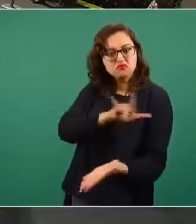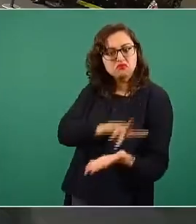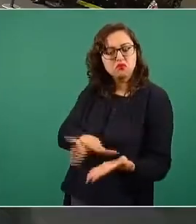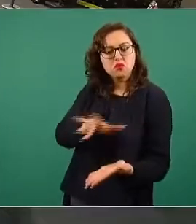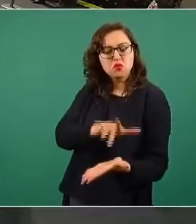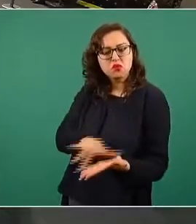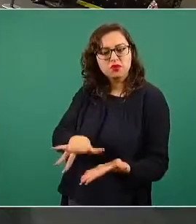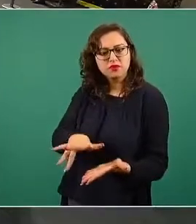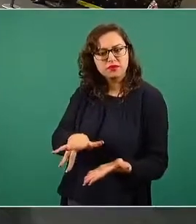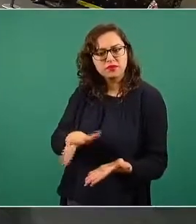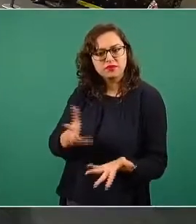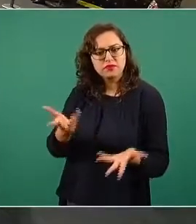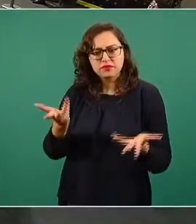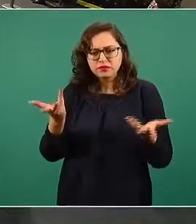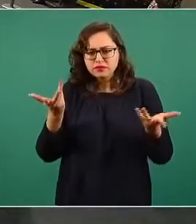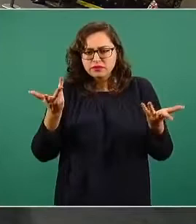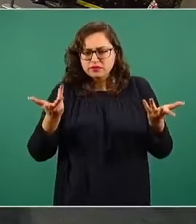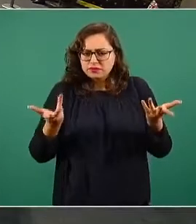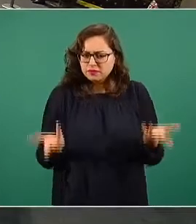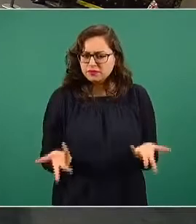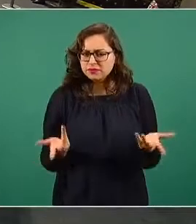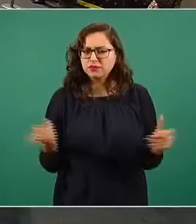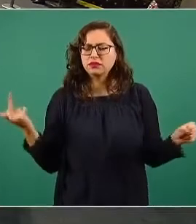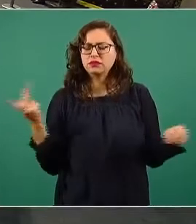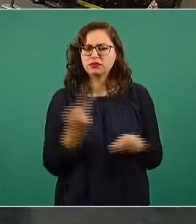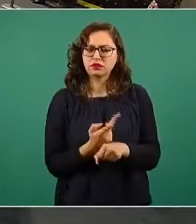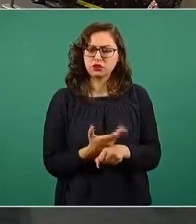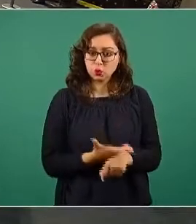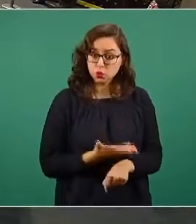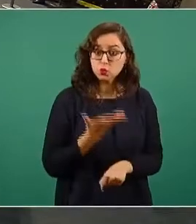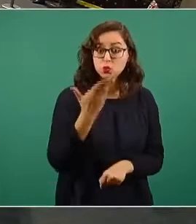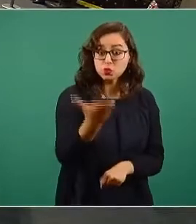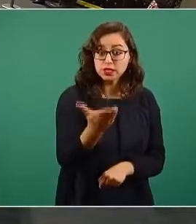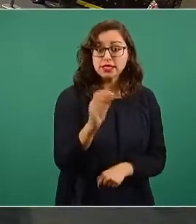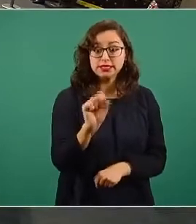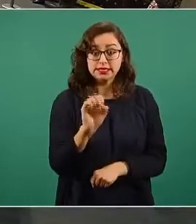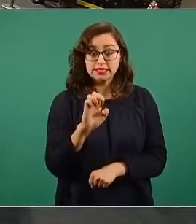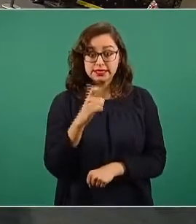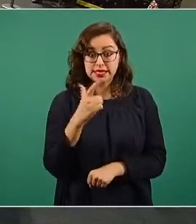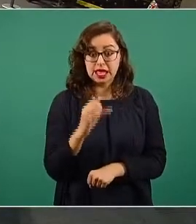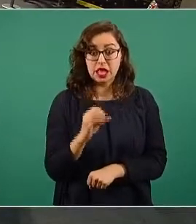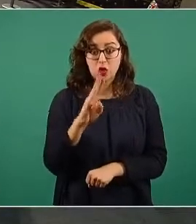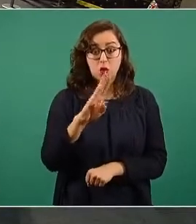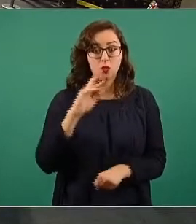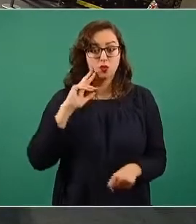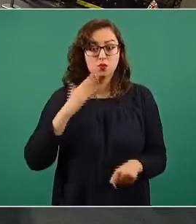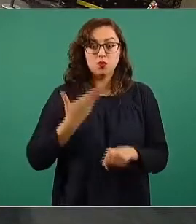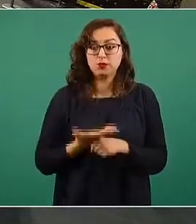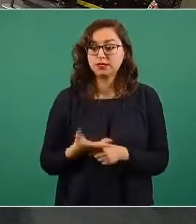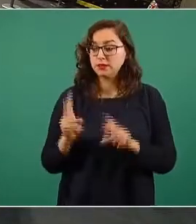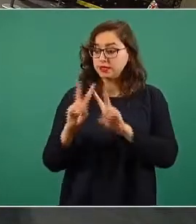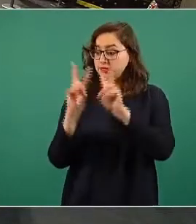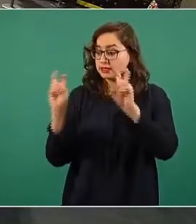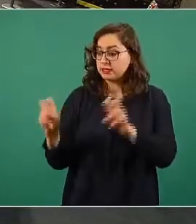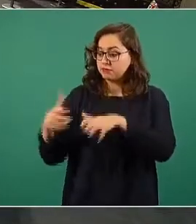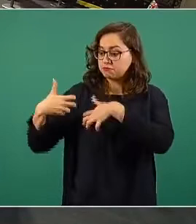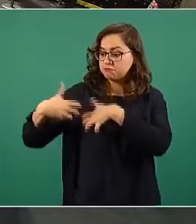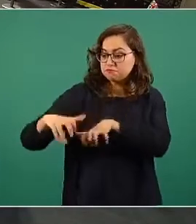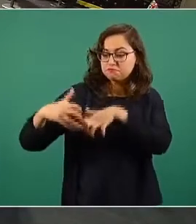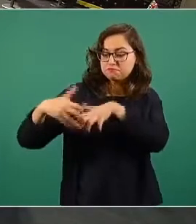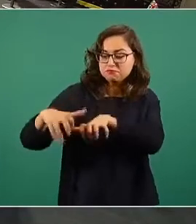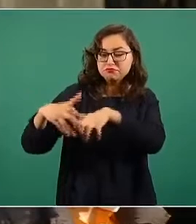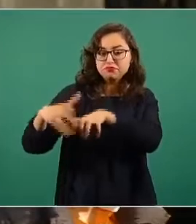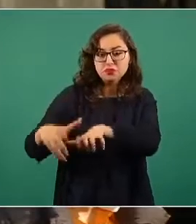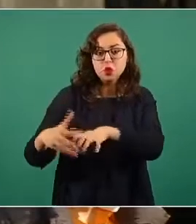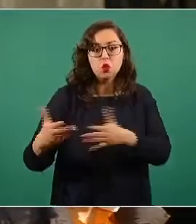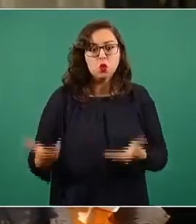en la jurisdicción que tiene la Secretaría de Gobernación con todo el tema de la caravana migrante, ¿usted tendría